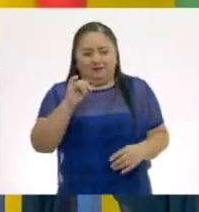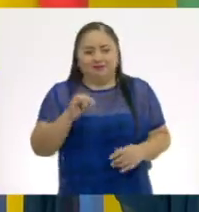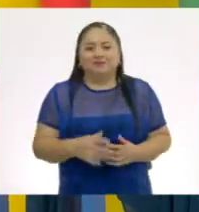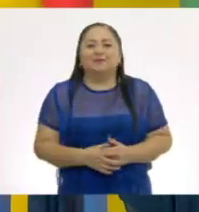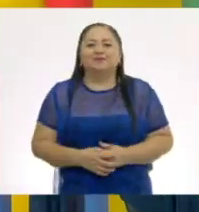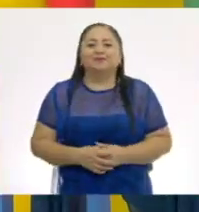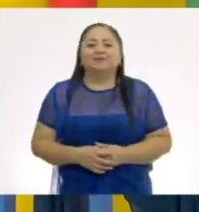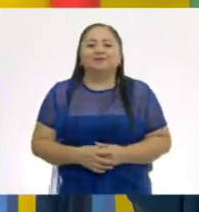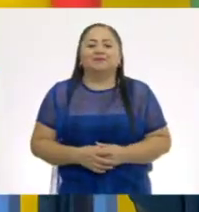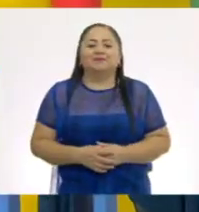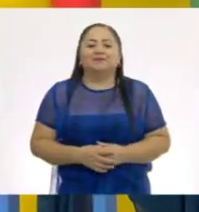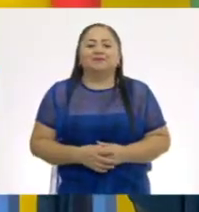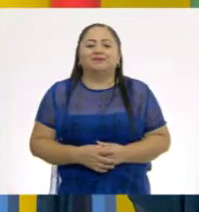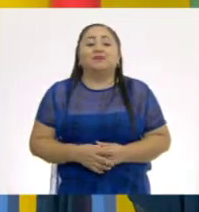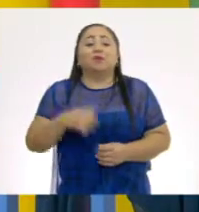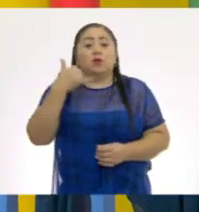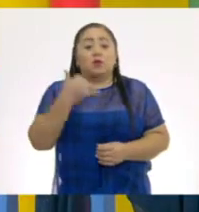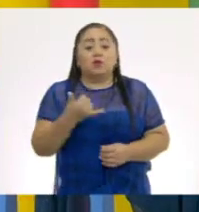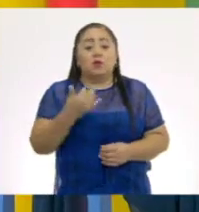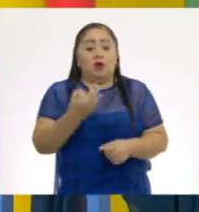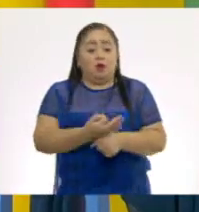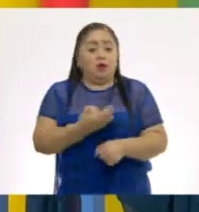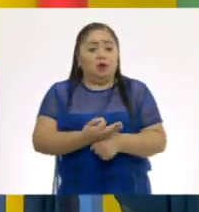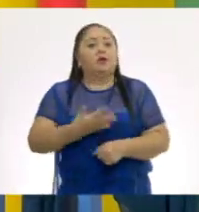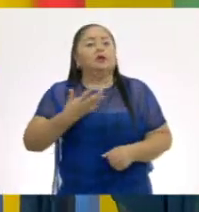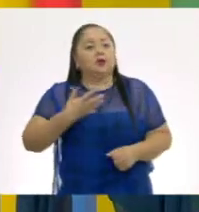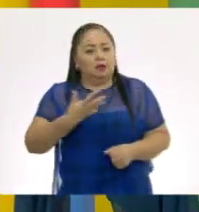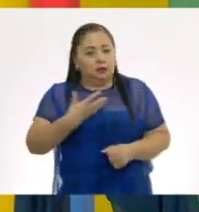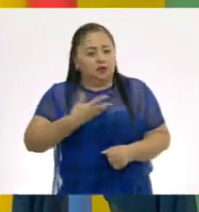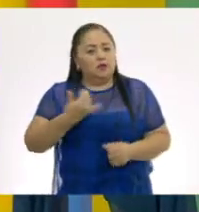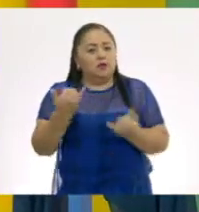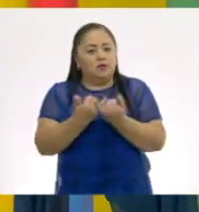¿sí? Y ahorita tenemos también